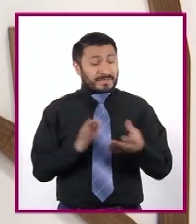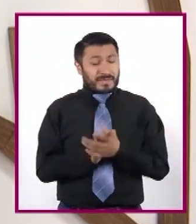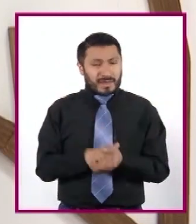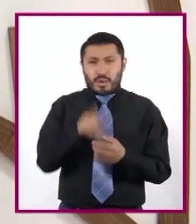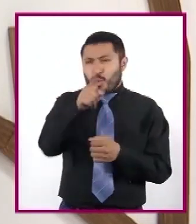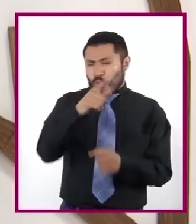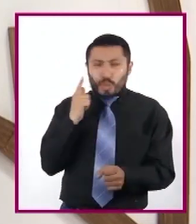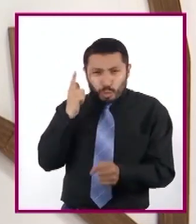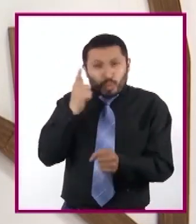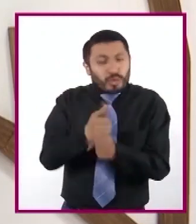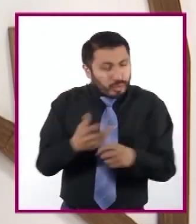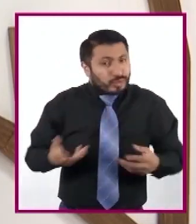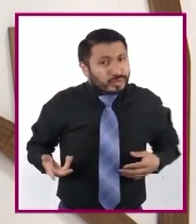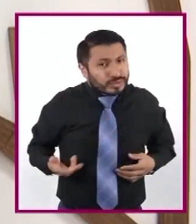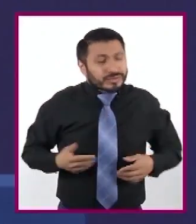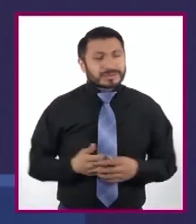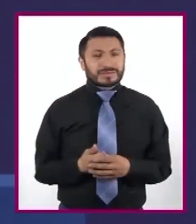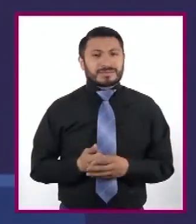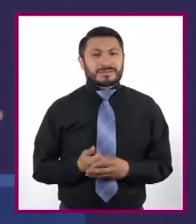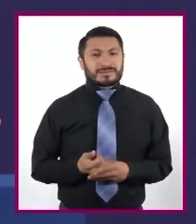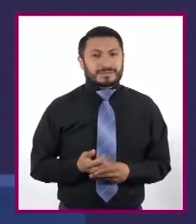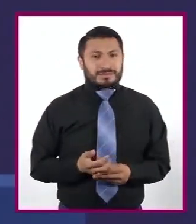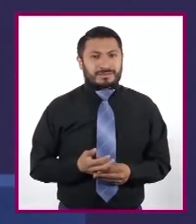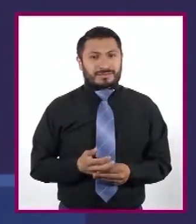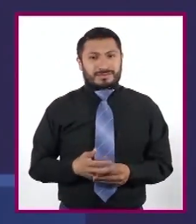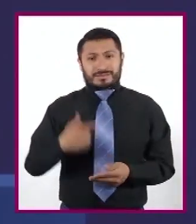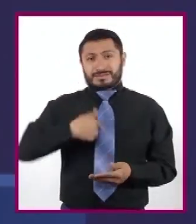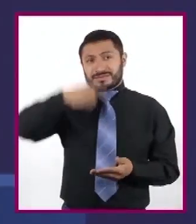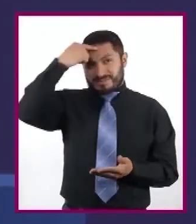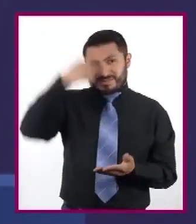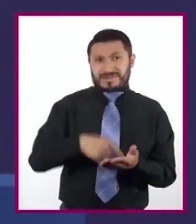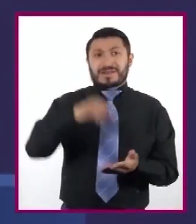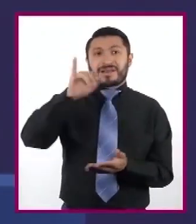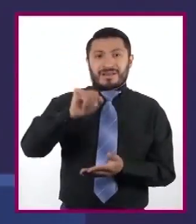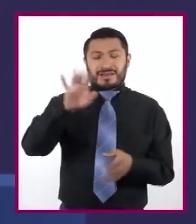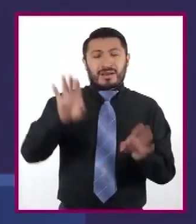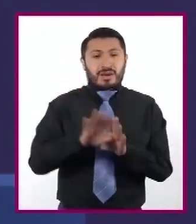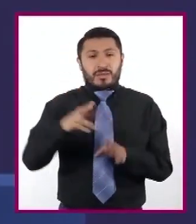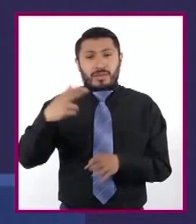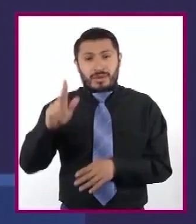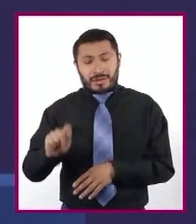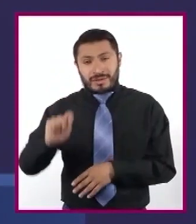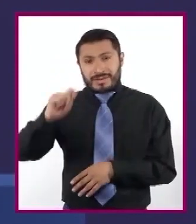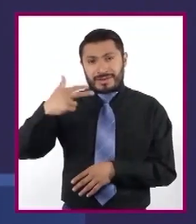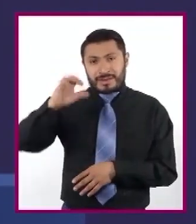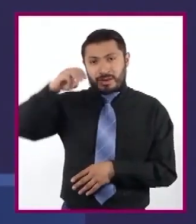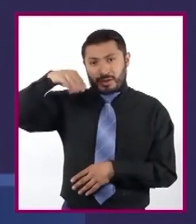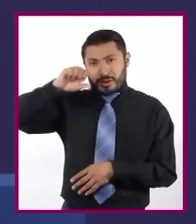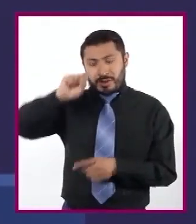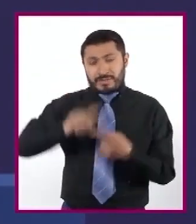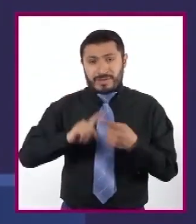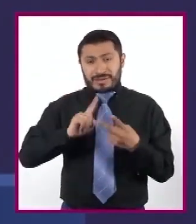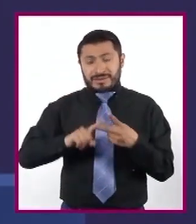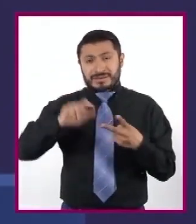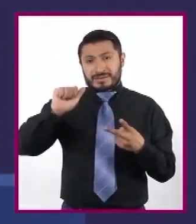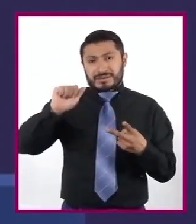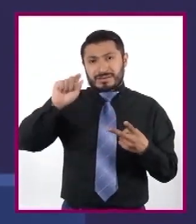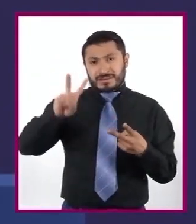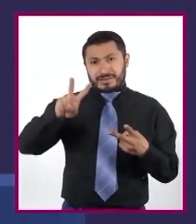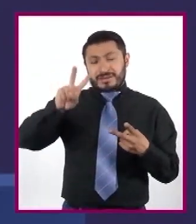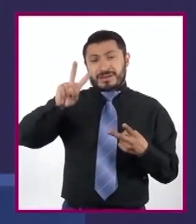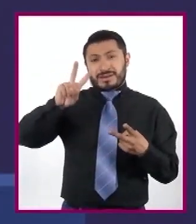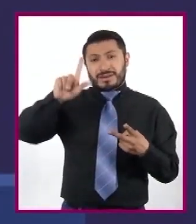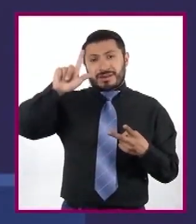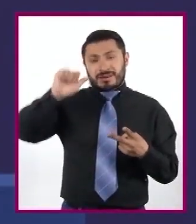¿Pudiste identificarlas? Creo que sí. Serían Thomas Alva Edison, Thomas, el futuro